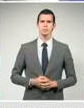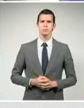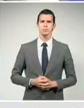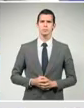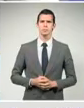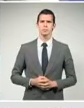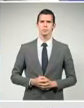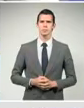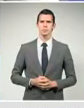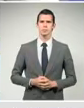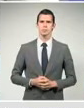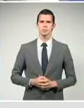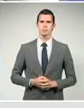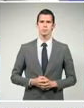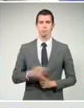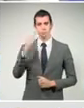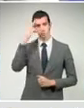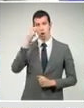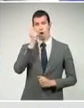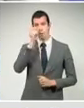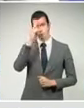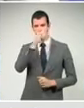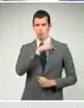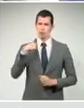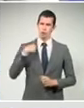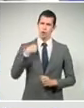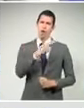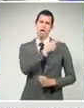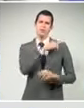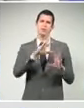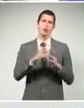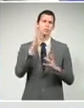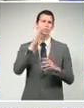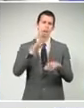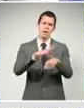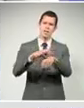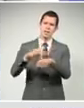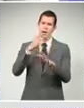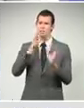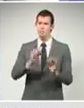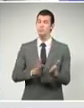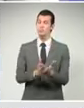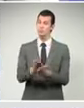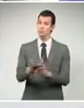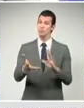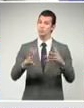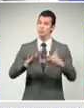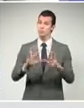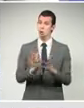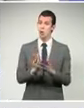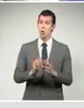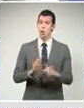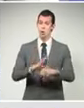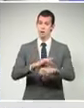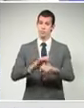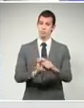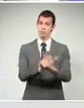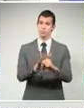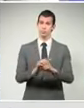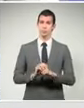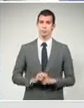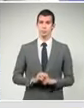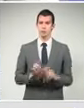nacional de epidemiología del Ministerio de Salud Pública. Continúa tensa la situación. Al cierre del día de ayer, la Nación